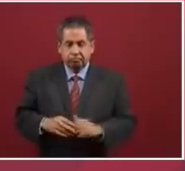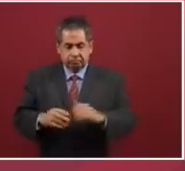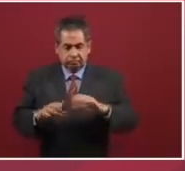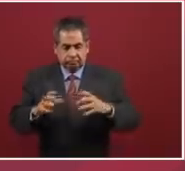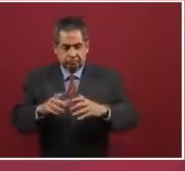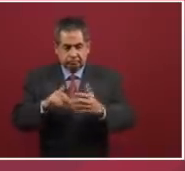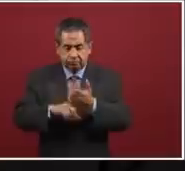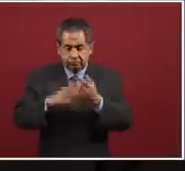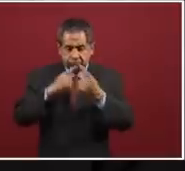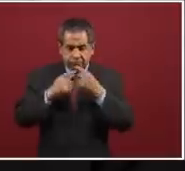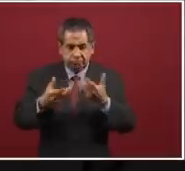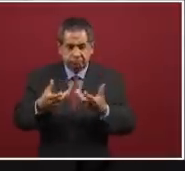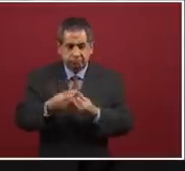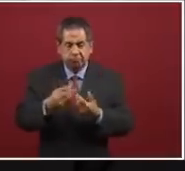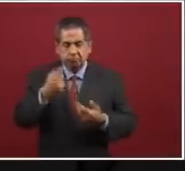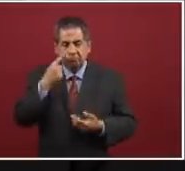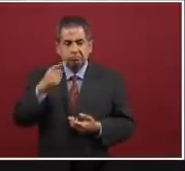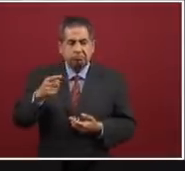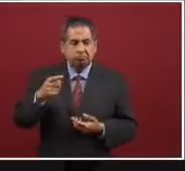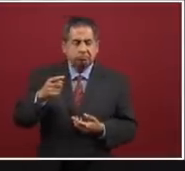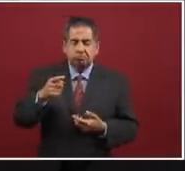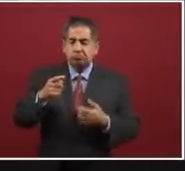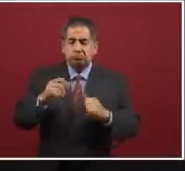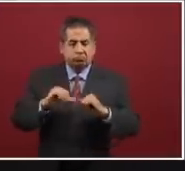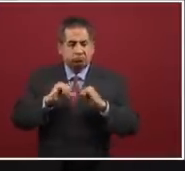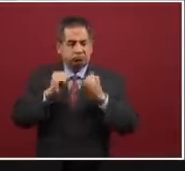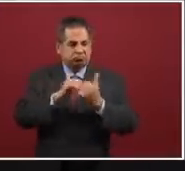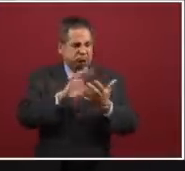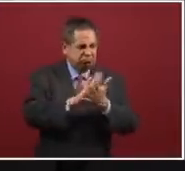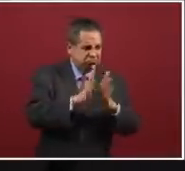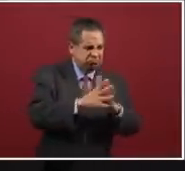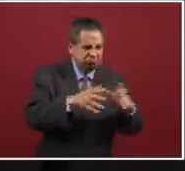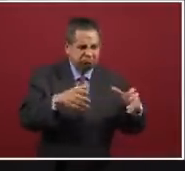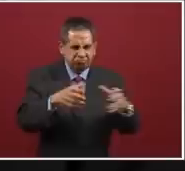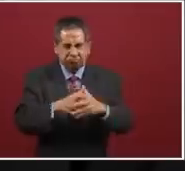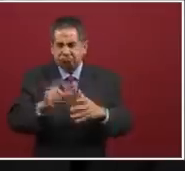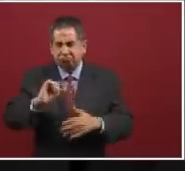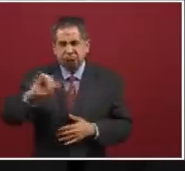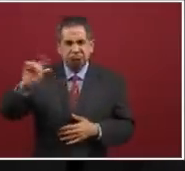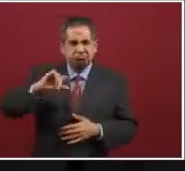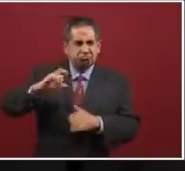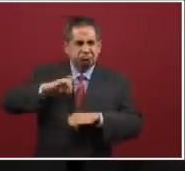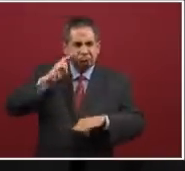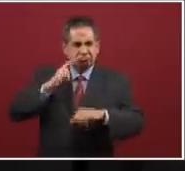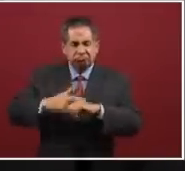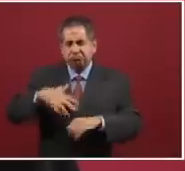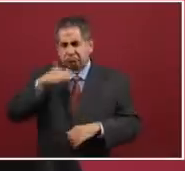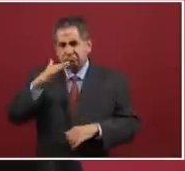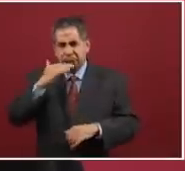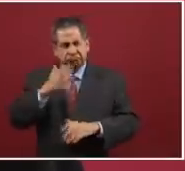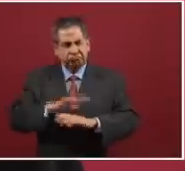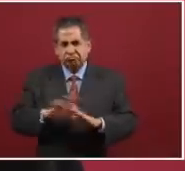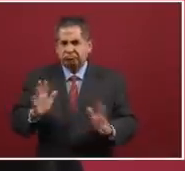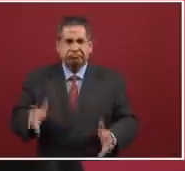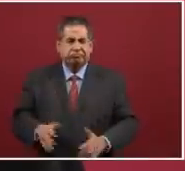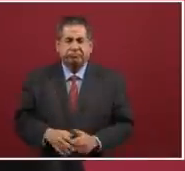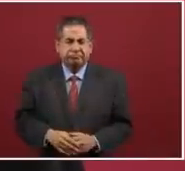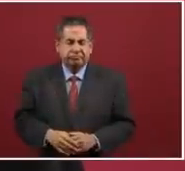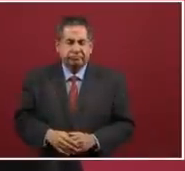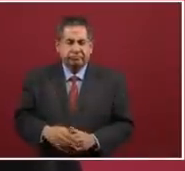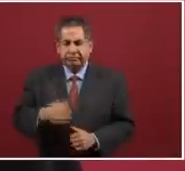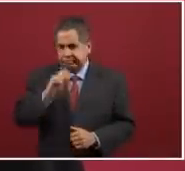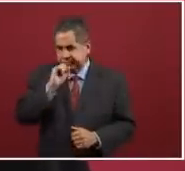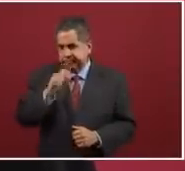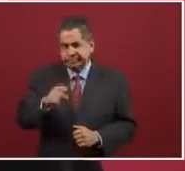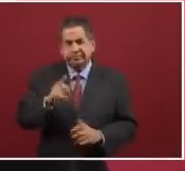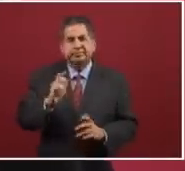mezcla, la asociación delictuosa entre autoridades y delincuencia, y sobre